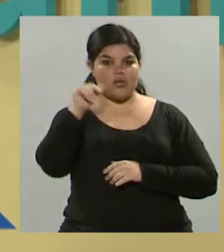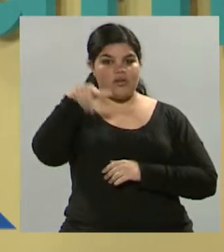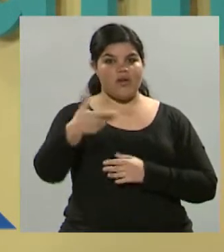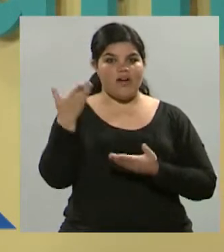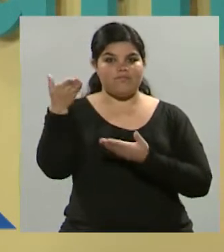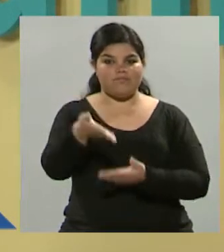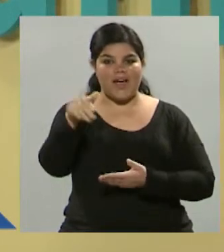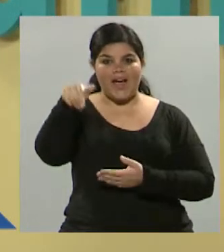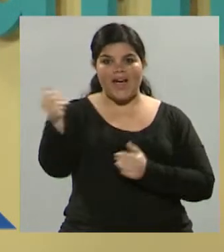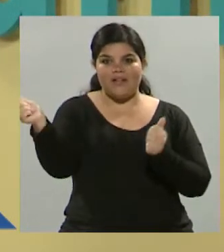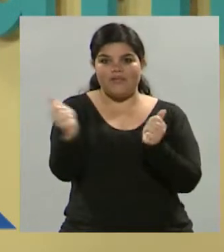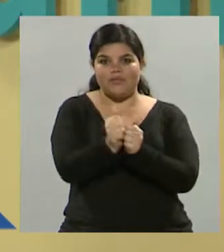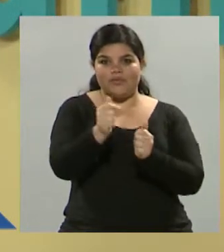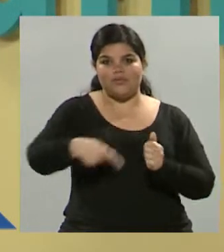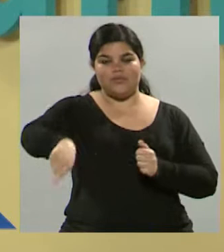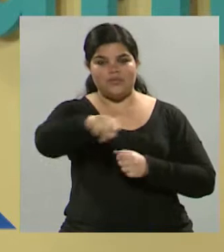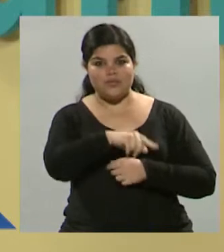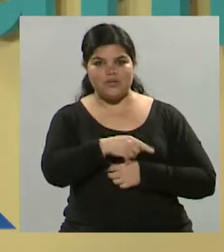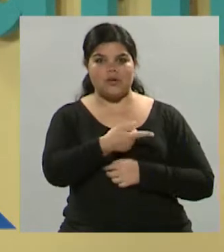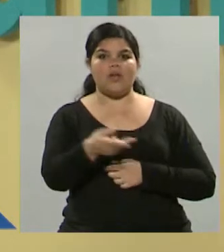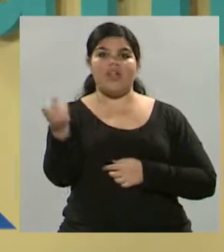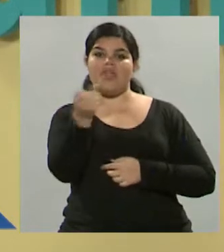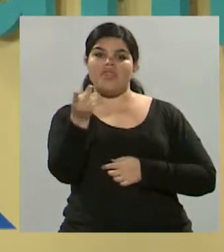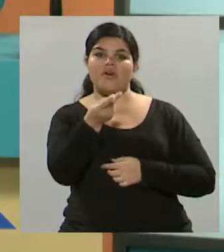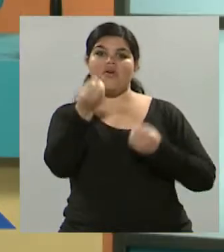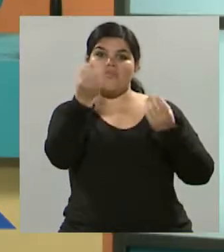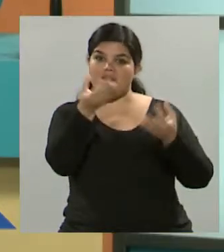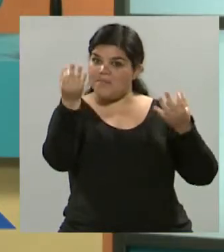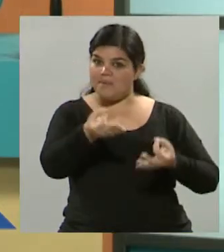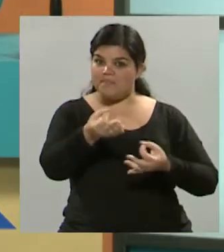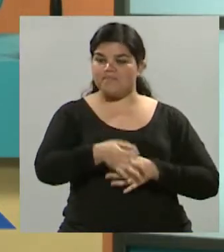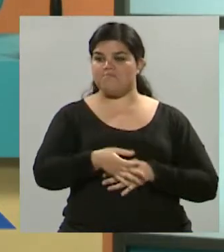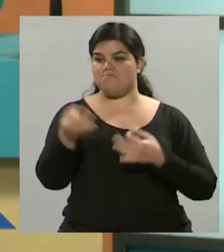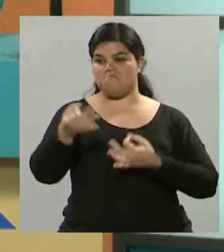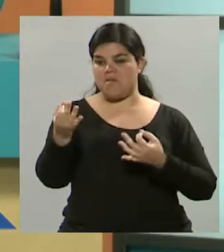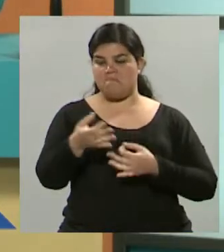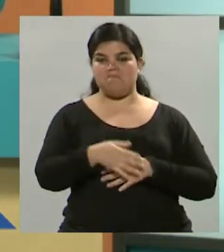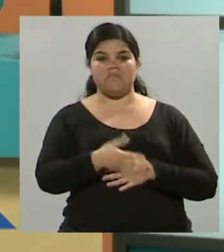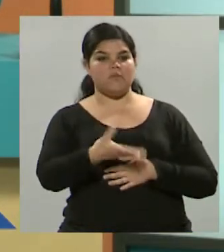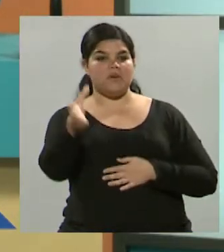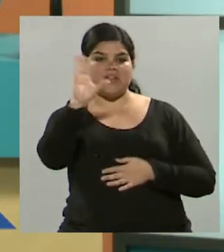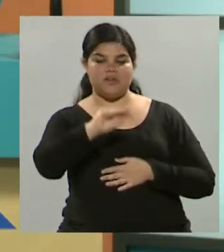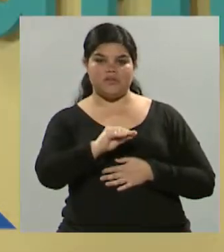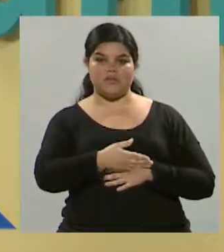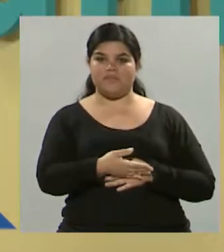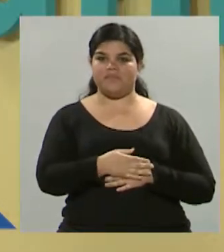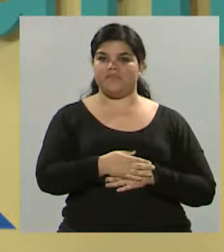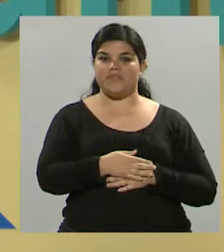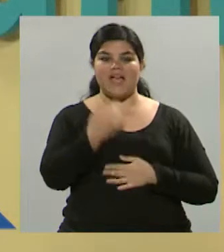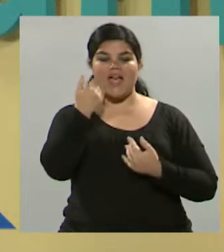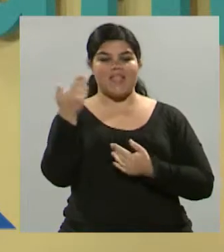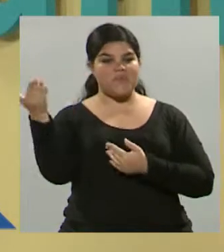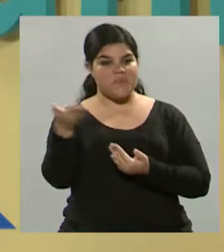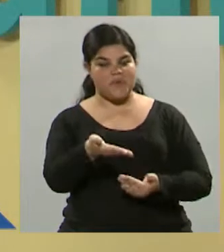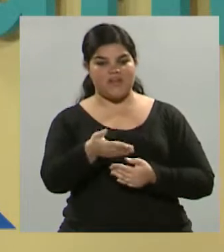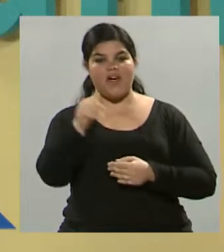ustedes en los estudios de Unidiversidad Noticias. Gabriela, Virginia, ¿cómo andan? ¿Bien? Bien, bien, muy bien. Buenas noches. Buenas noches. Gracias por venir